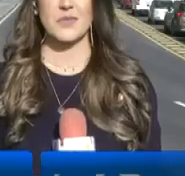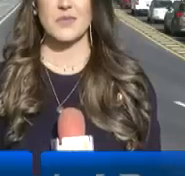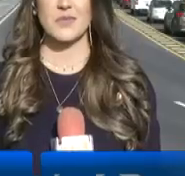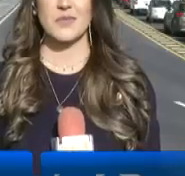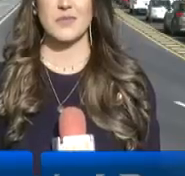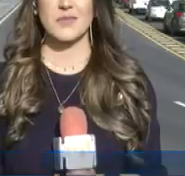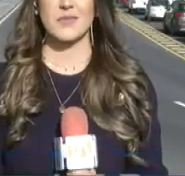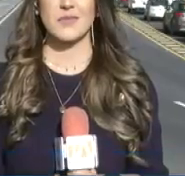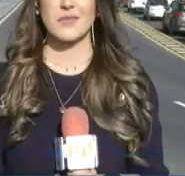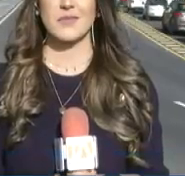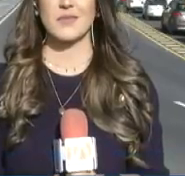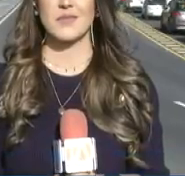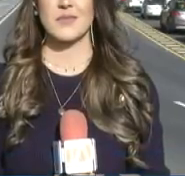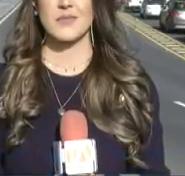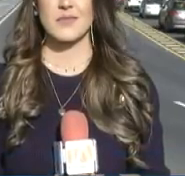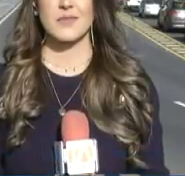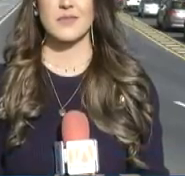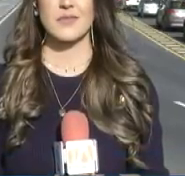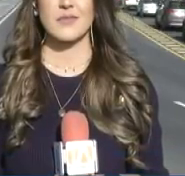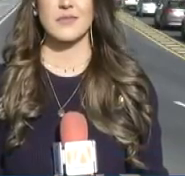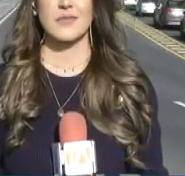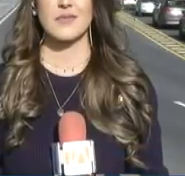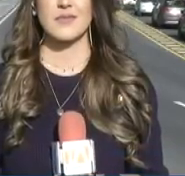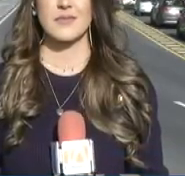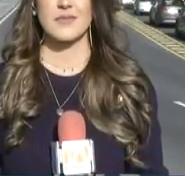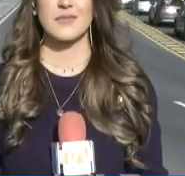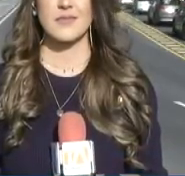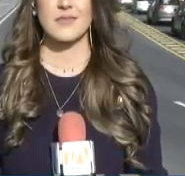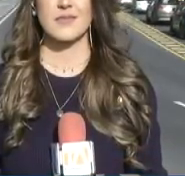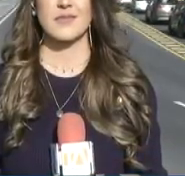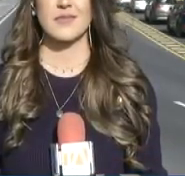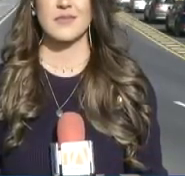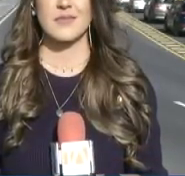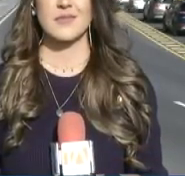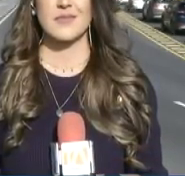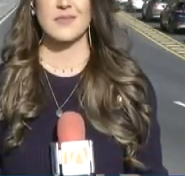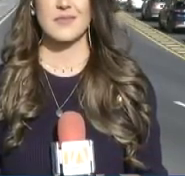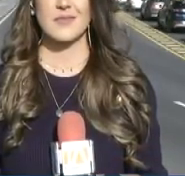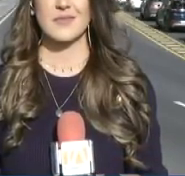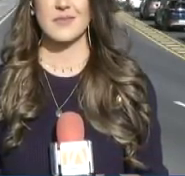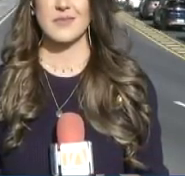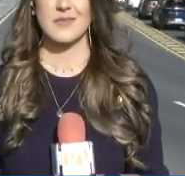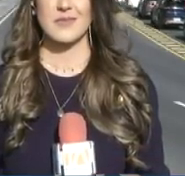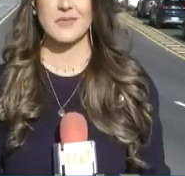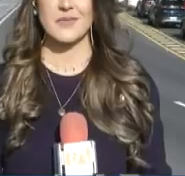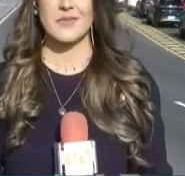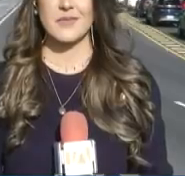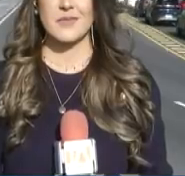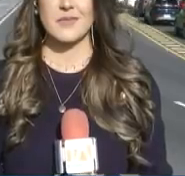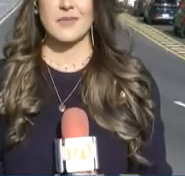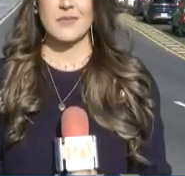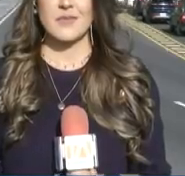ciudad, uno de los puntos donde se realizan estos operativos preventivos. Hemos podido conversar con algunos de